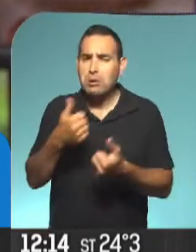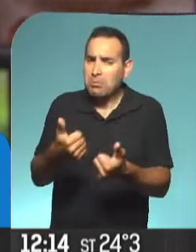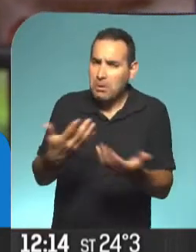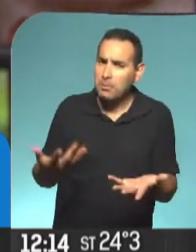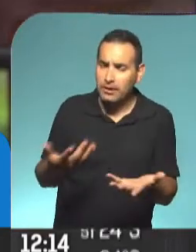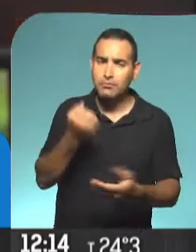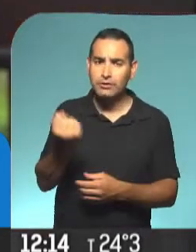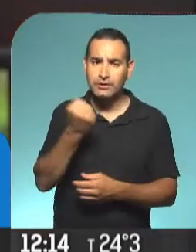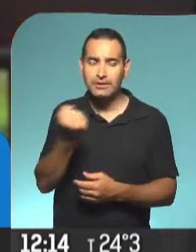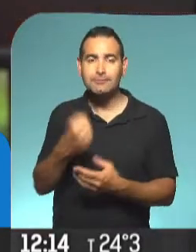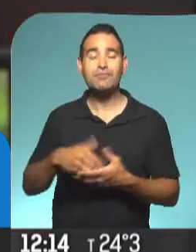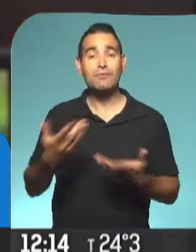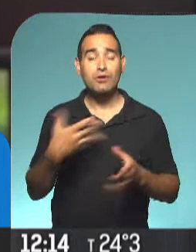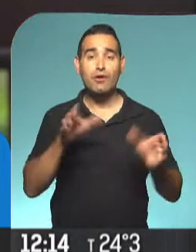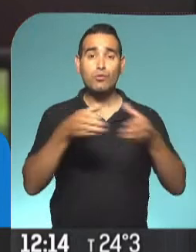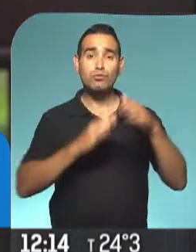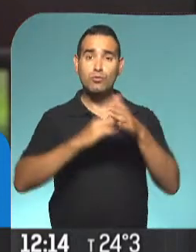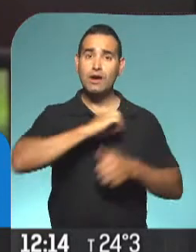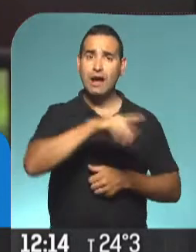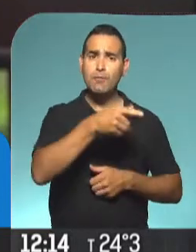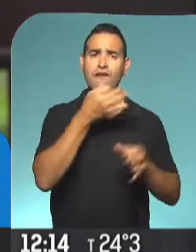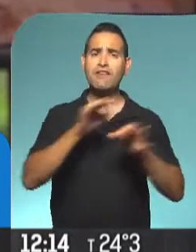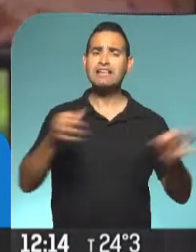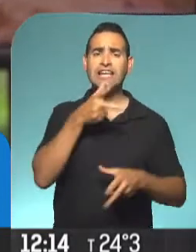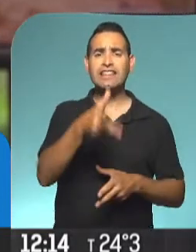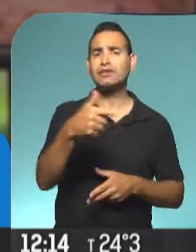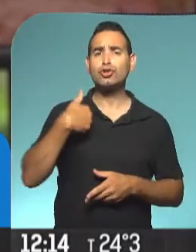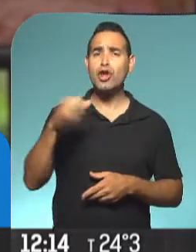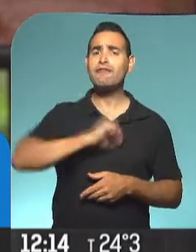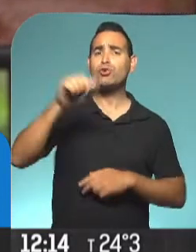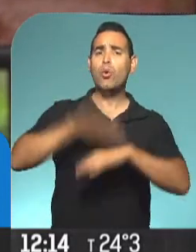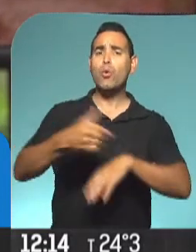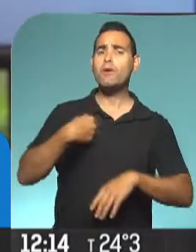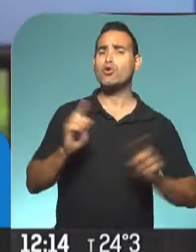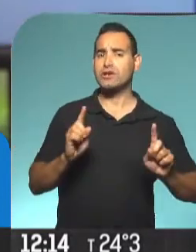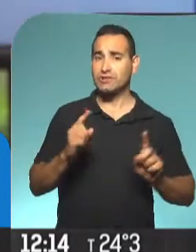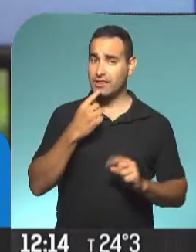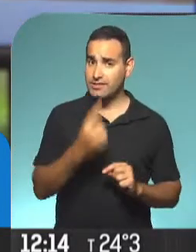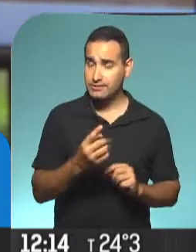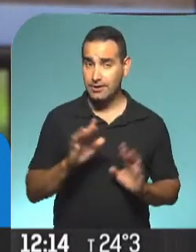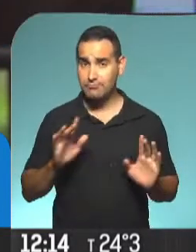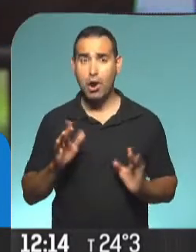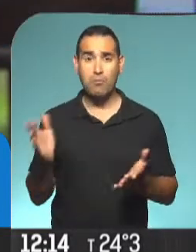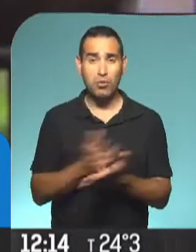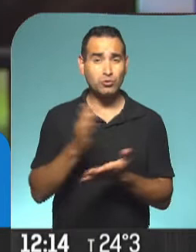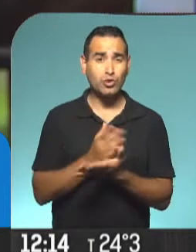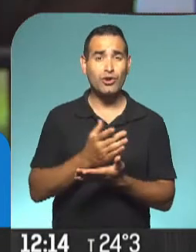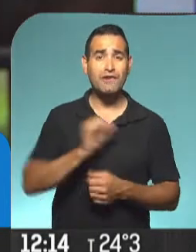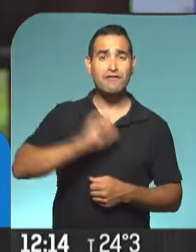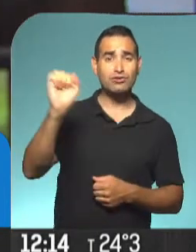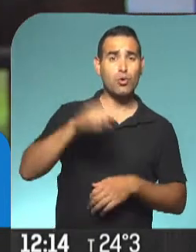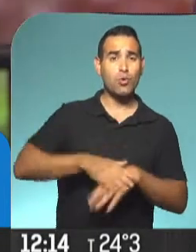sentarse a negociar. De hecho, la mesa de enlace dijo una frase que es: nosotros no generamos la inflación. Sí. ¿no? Acá los productores no generan inflación.